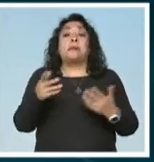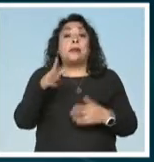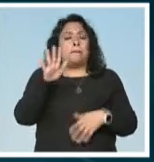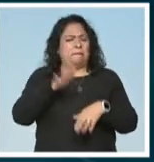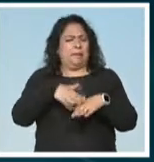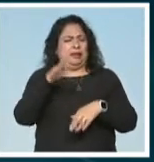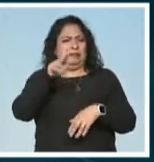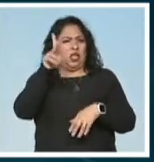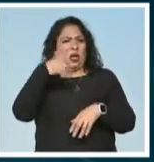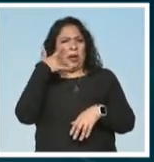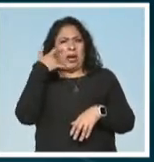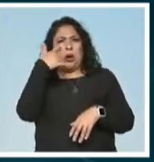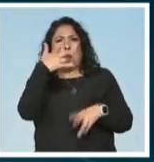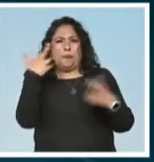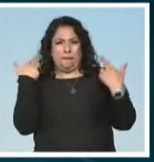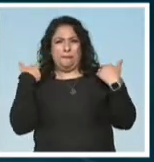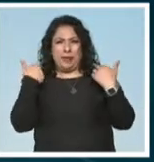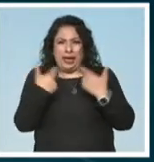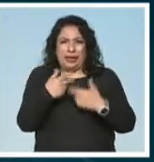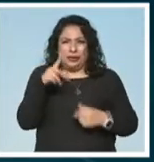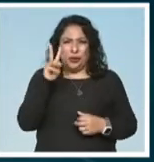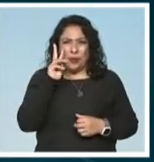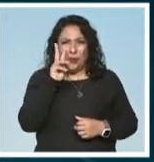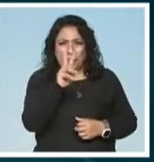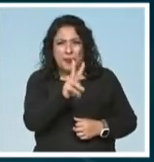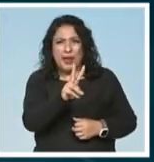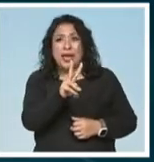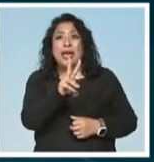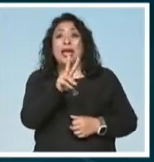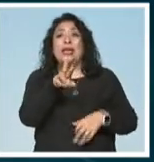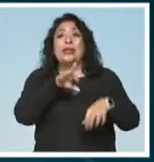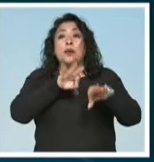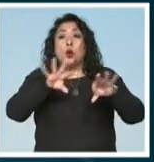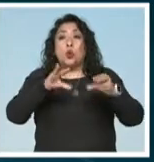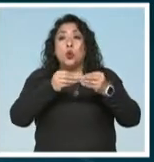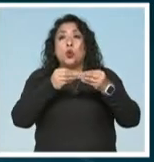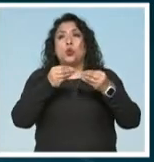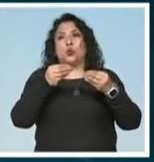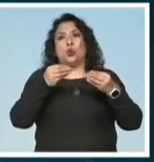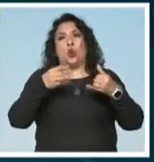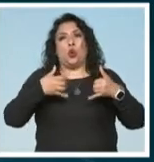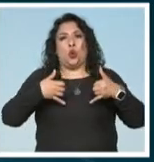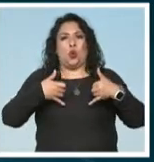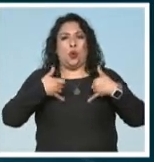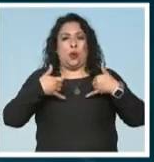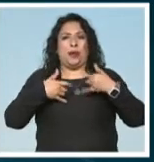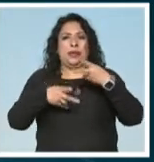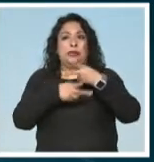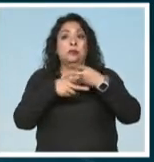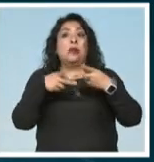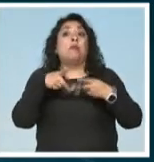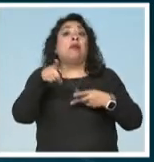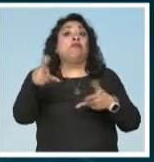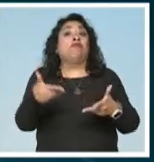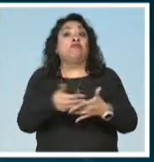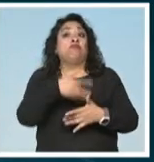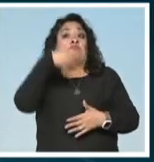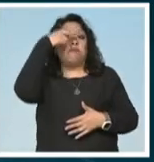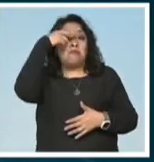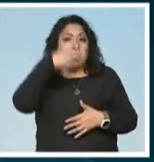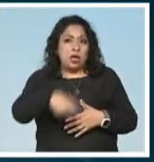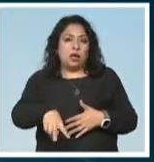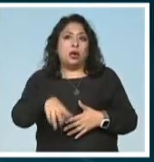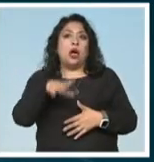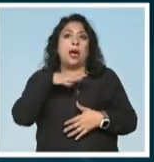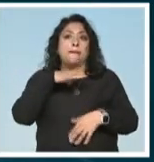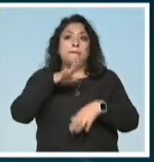que ese, el maestro que está ahí trabajando con estos chicos de nivel bachillerato es un mexicano que lleva más de